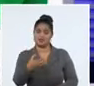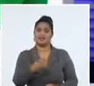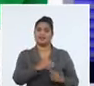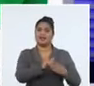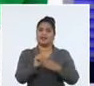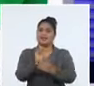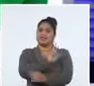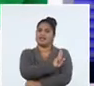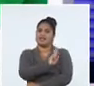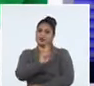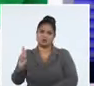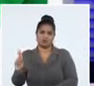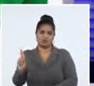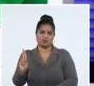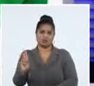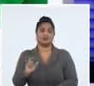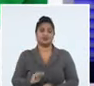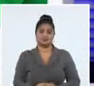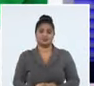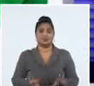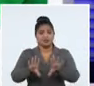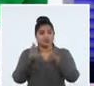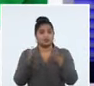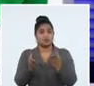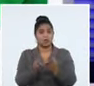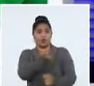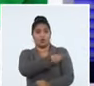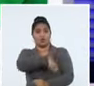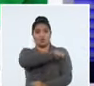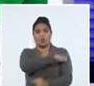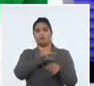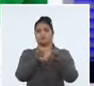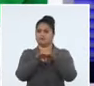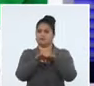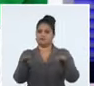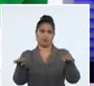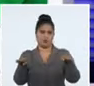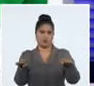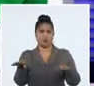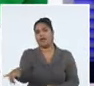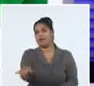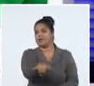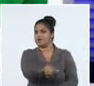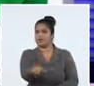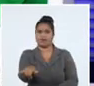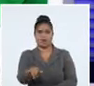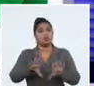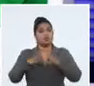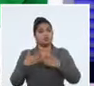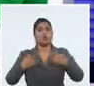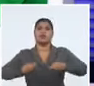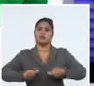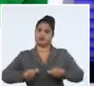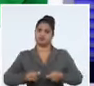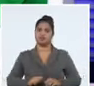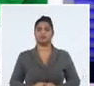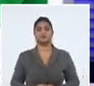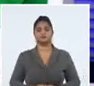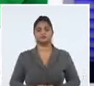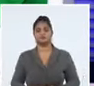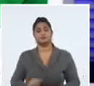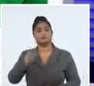jefe. Yo recuerdo en consultorios que yo tenía allá en Santiago, que hay en Santiago de Cuba, que la única forma de